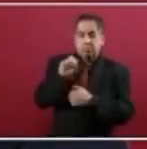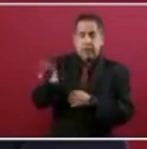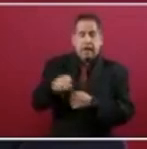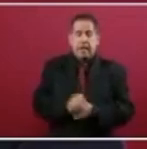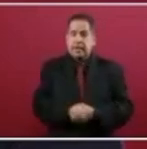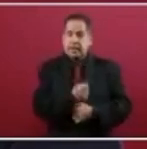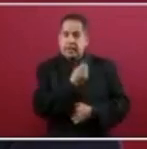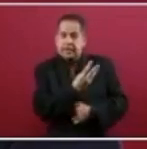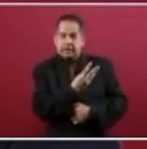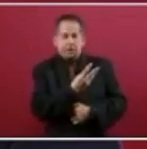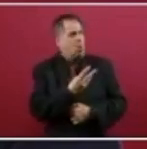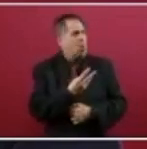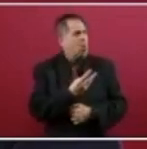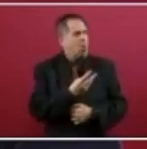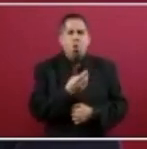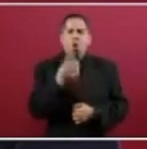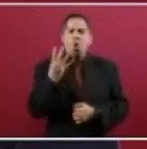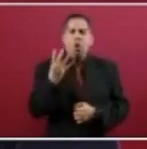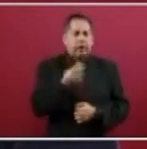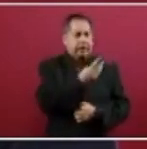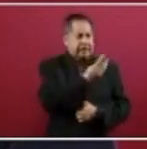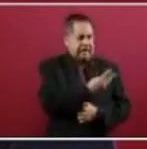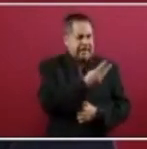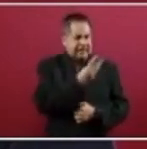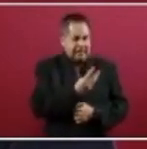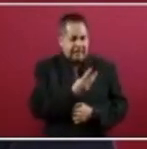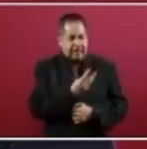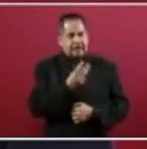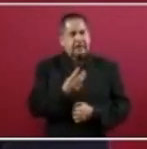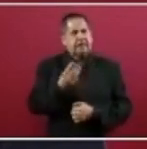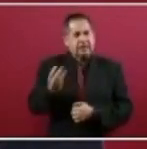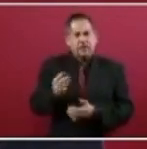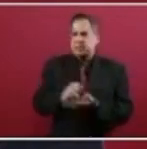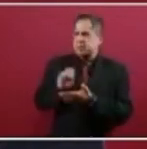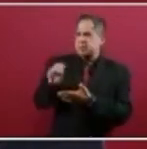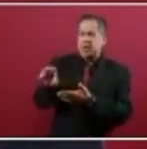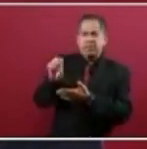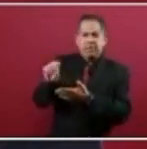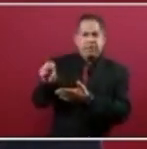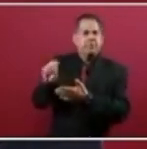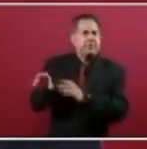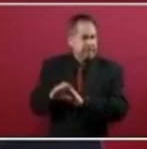ternas, 4 ternas, para